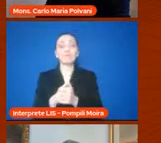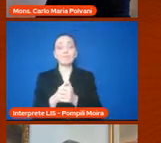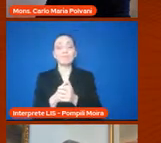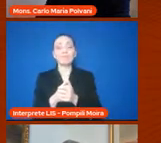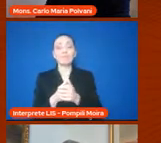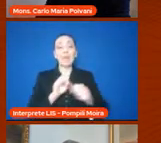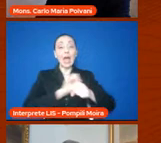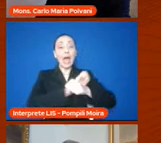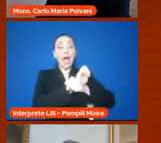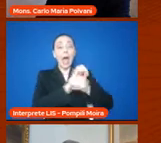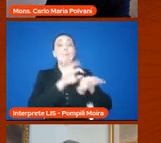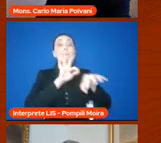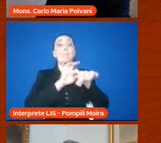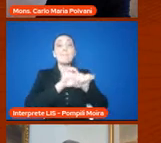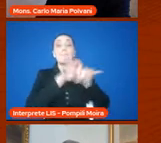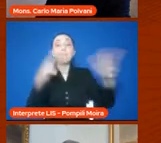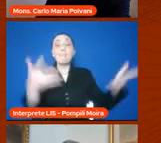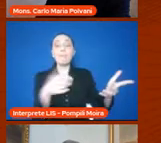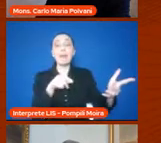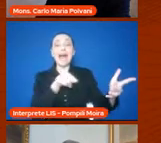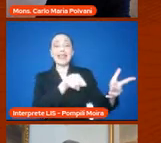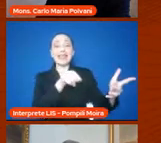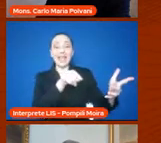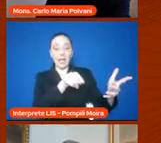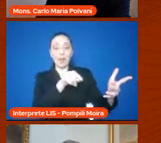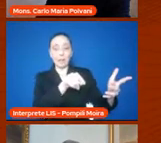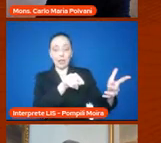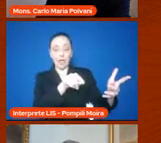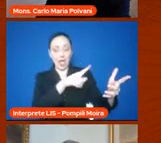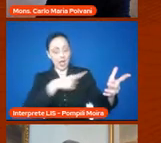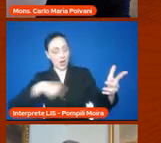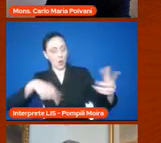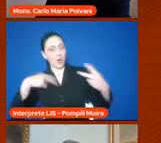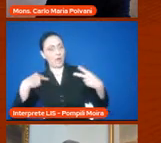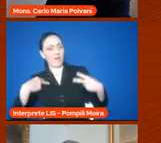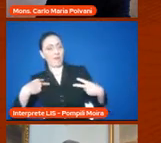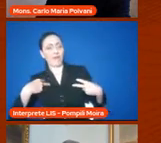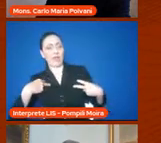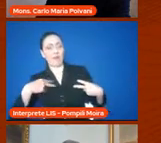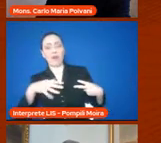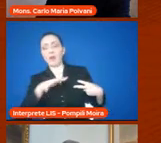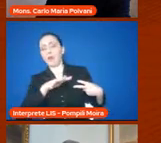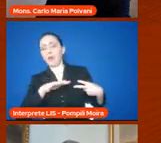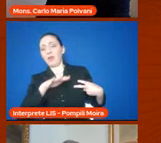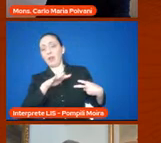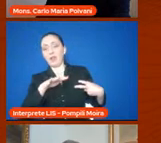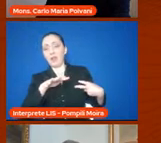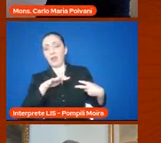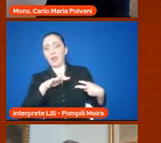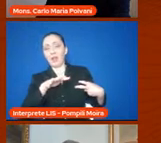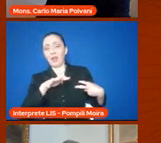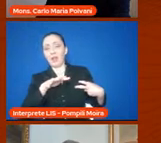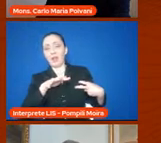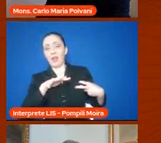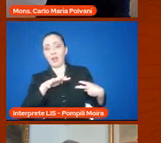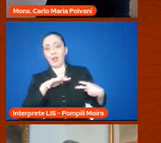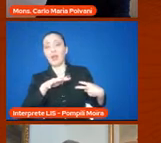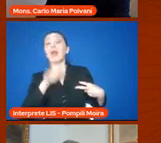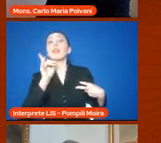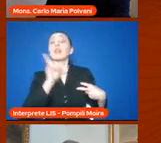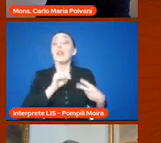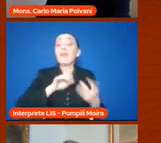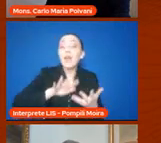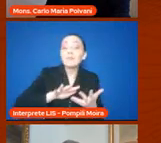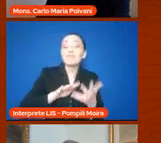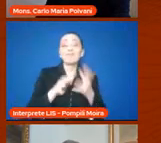cambio climático la sentimos, nos va a impulsar, nos tiene que impulsar a la innovación, a la